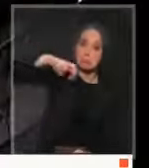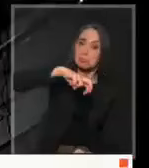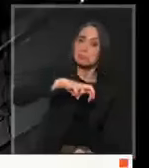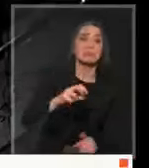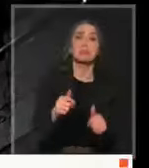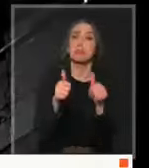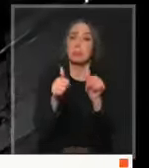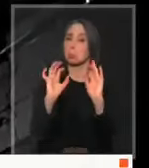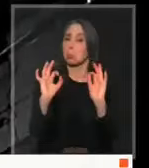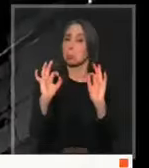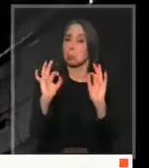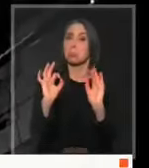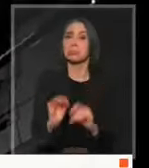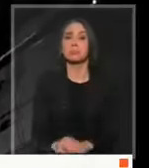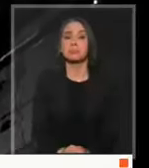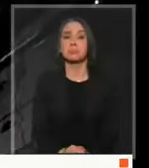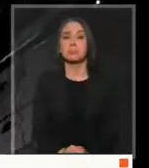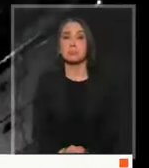bien.